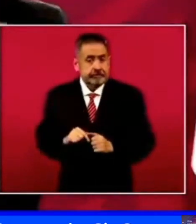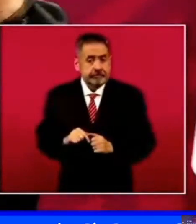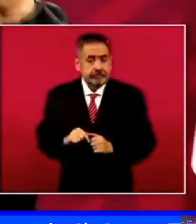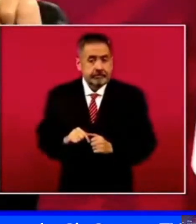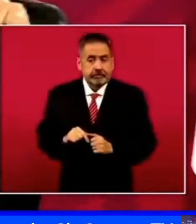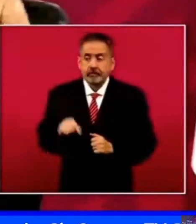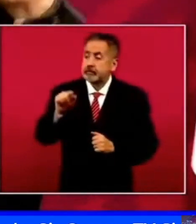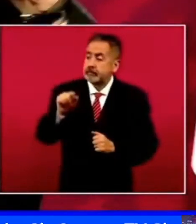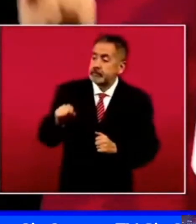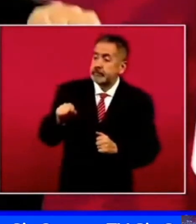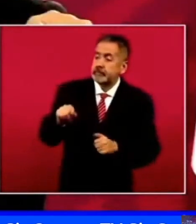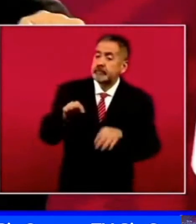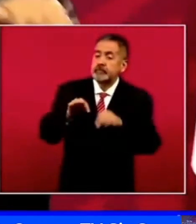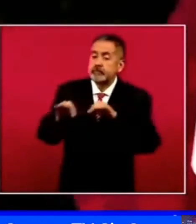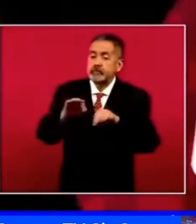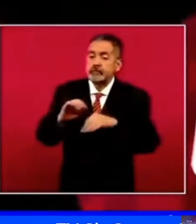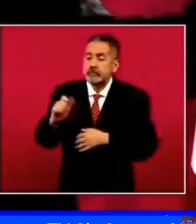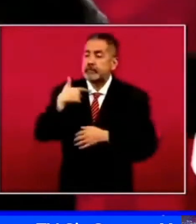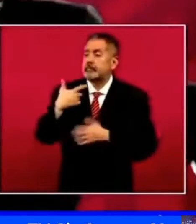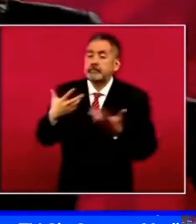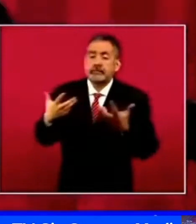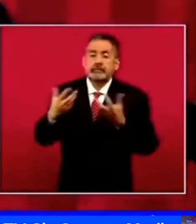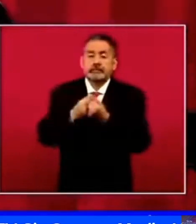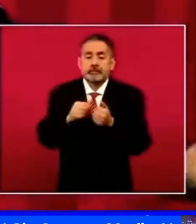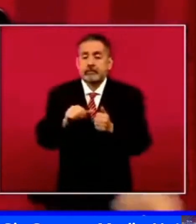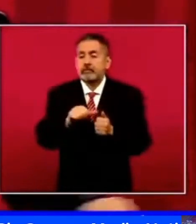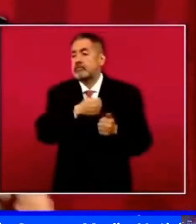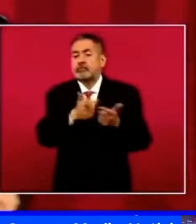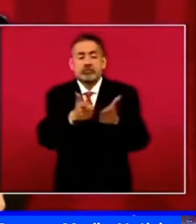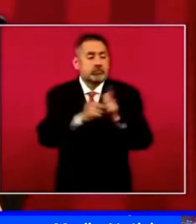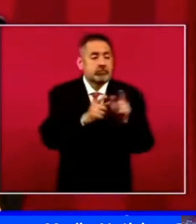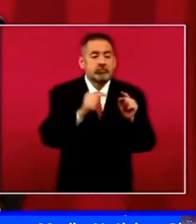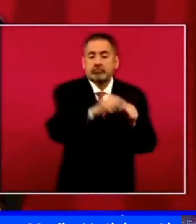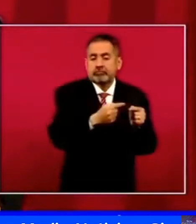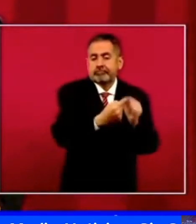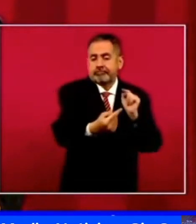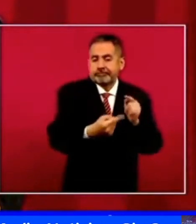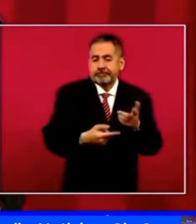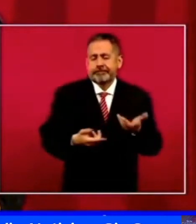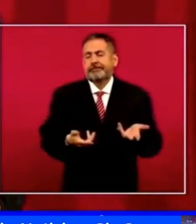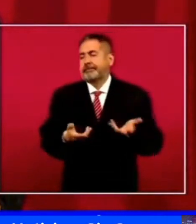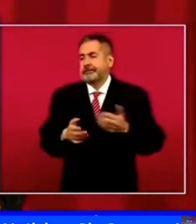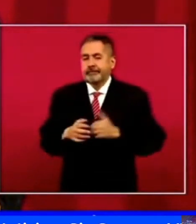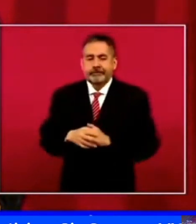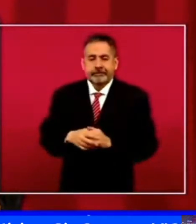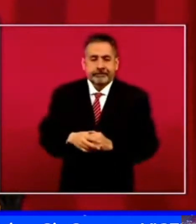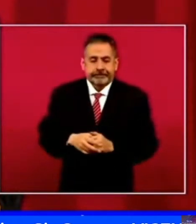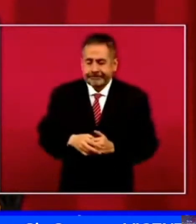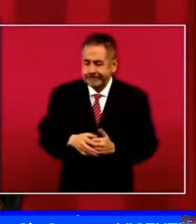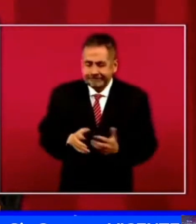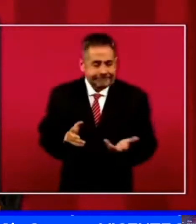trabajaba o estaba el servicio de otro grupo económico